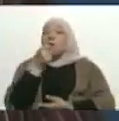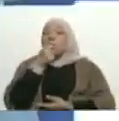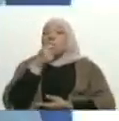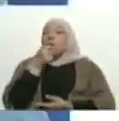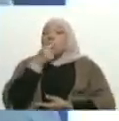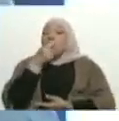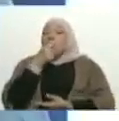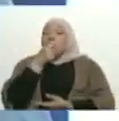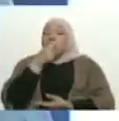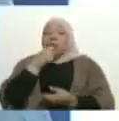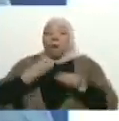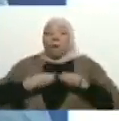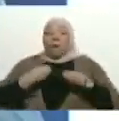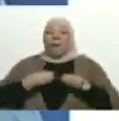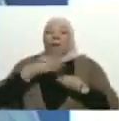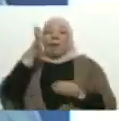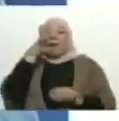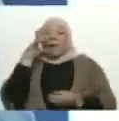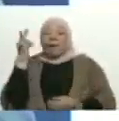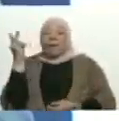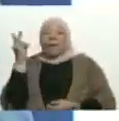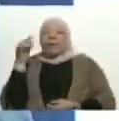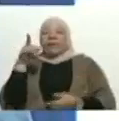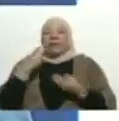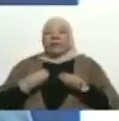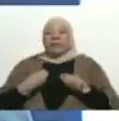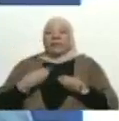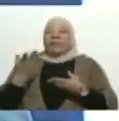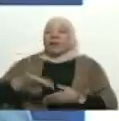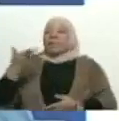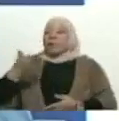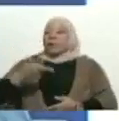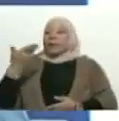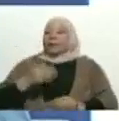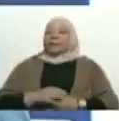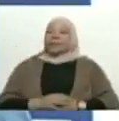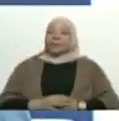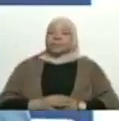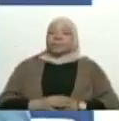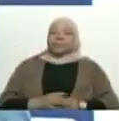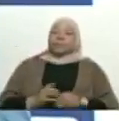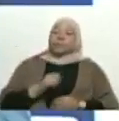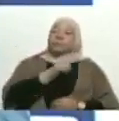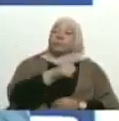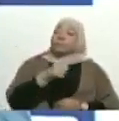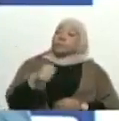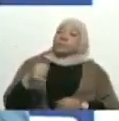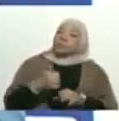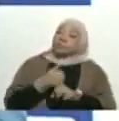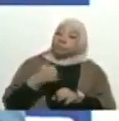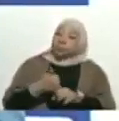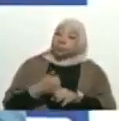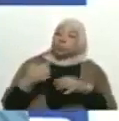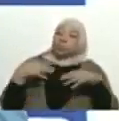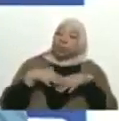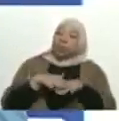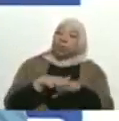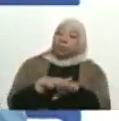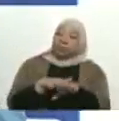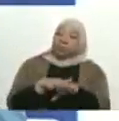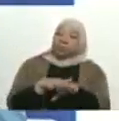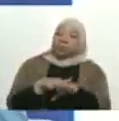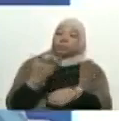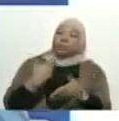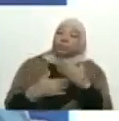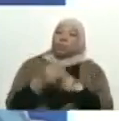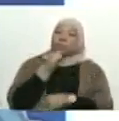documentalista residenciado en Francia, sobre esa importancia de elevar cada una de estos encuentros a